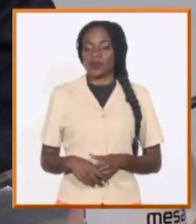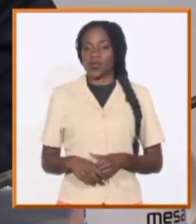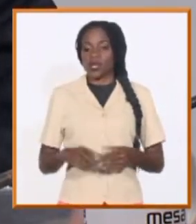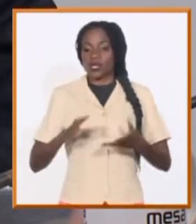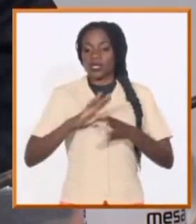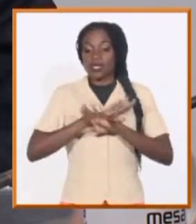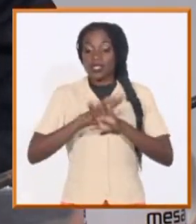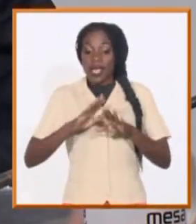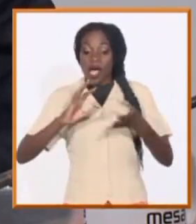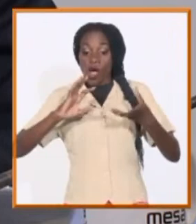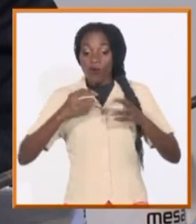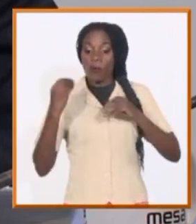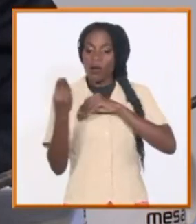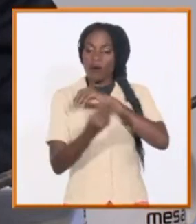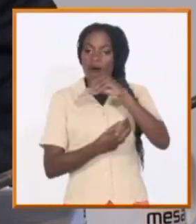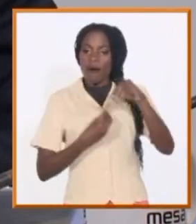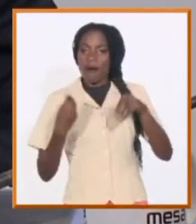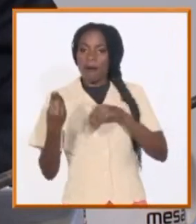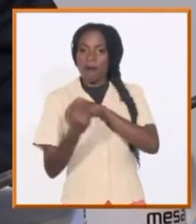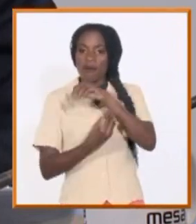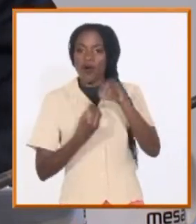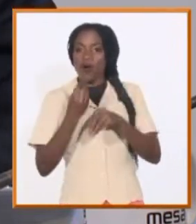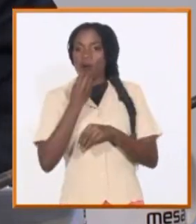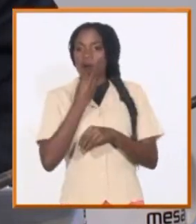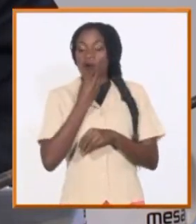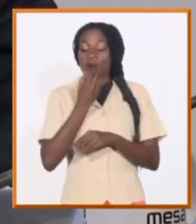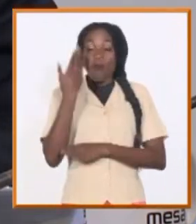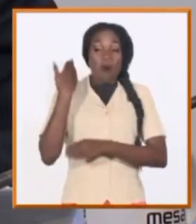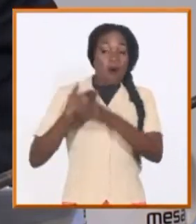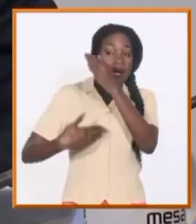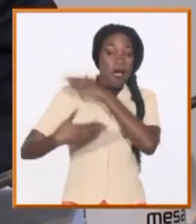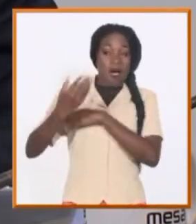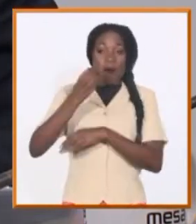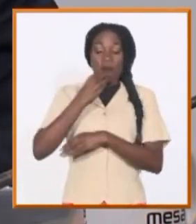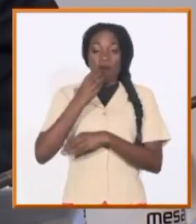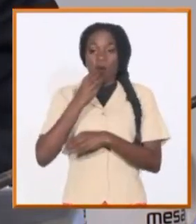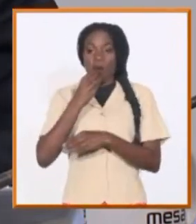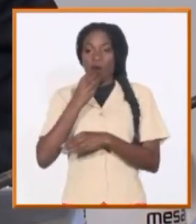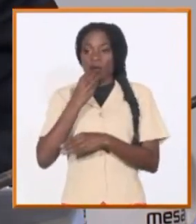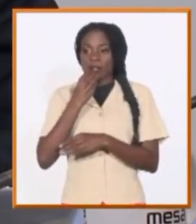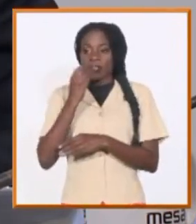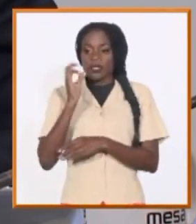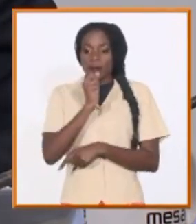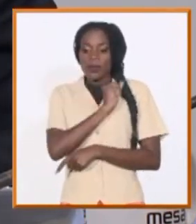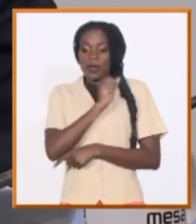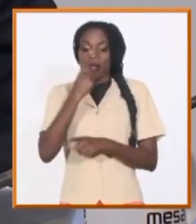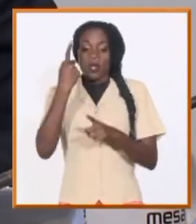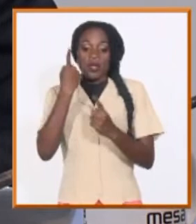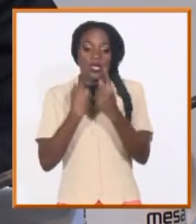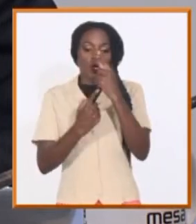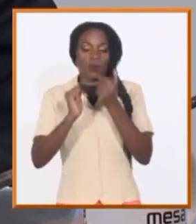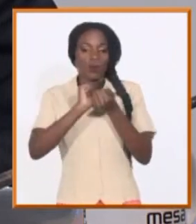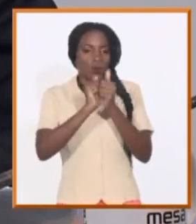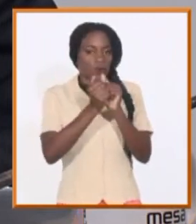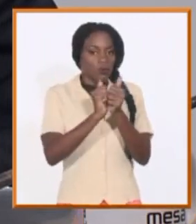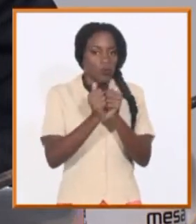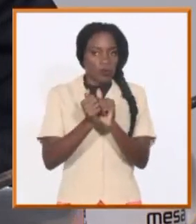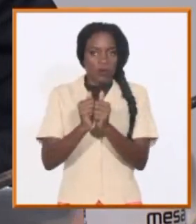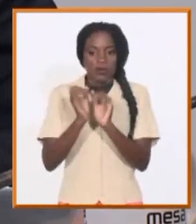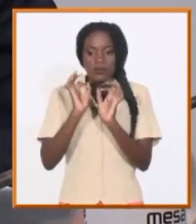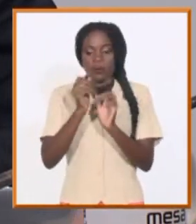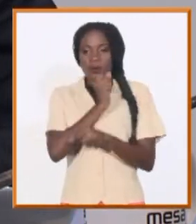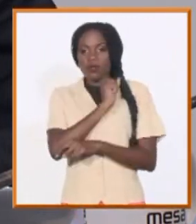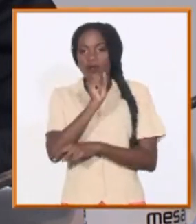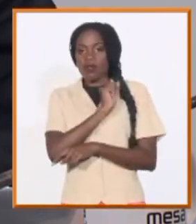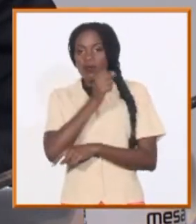No es el mismo de antes, en que nosotros podíamos arrasar en algunos deportes. Y ya producto de la